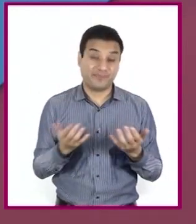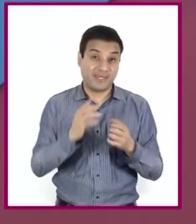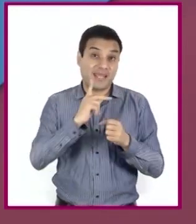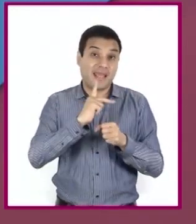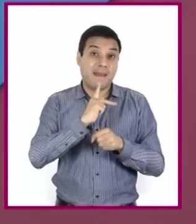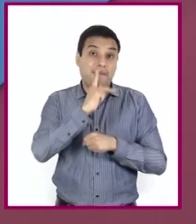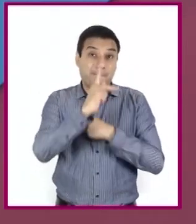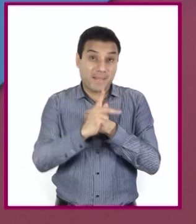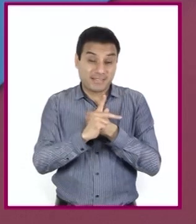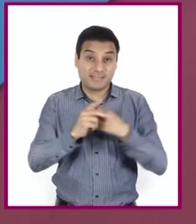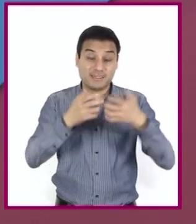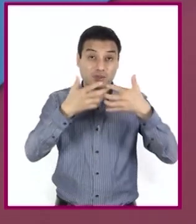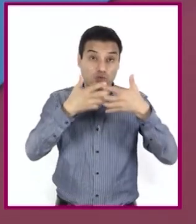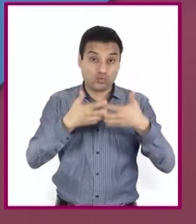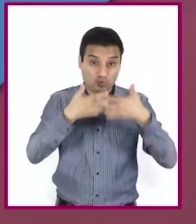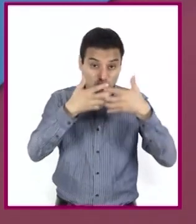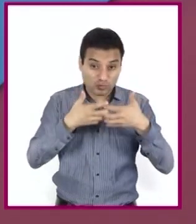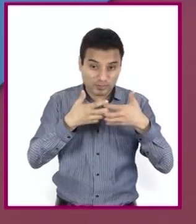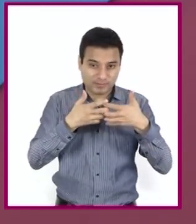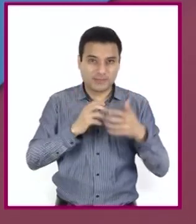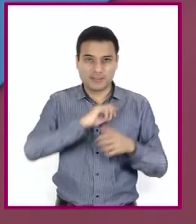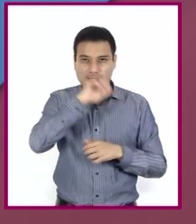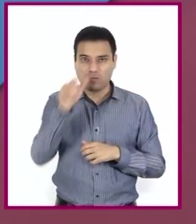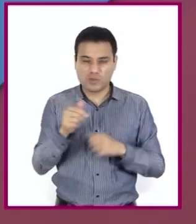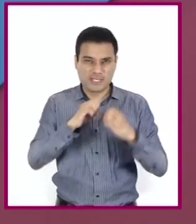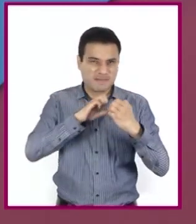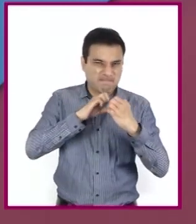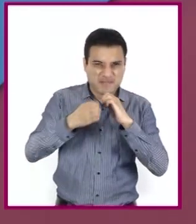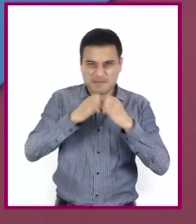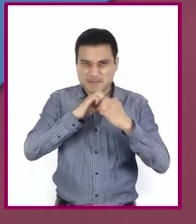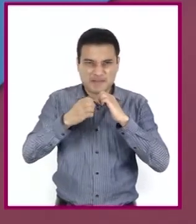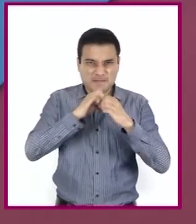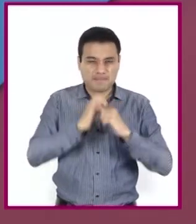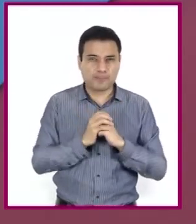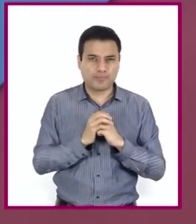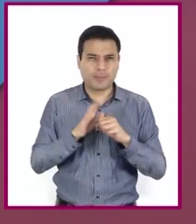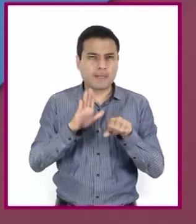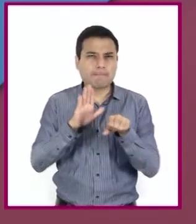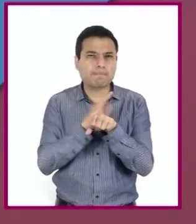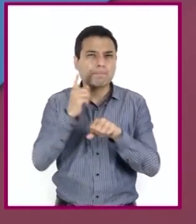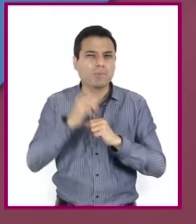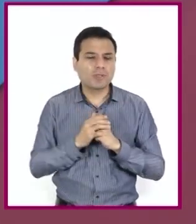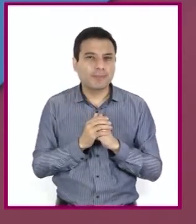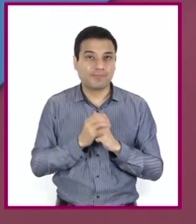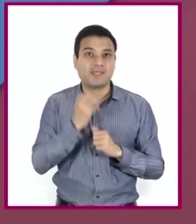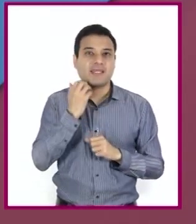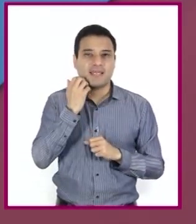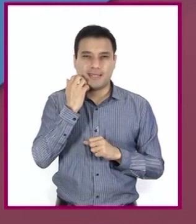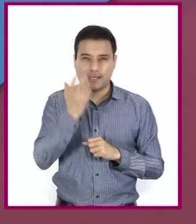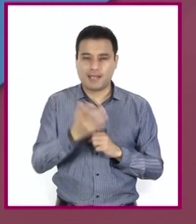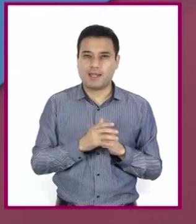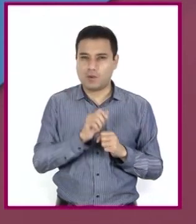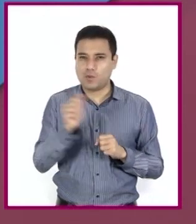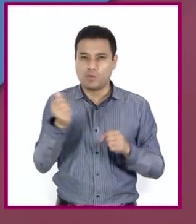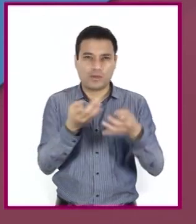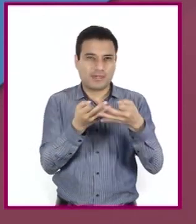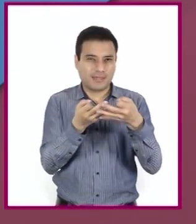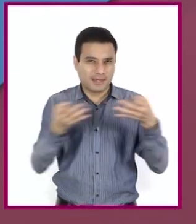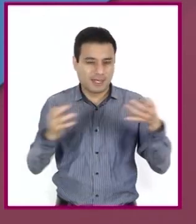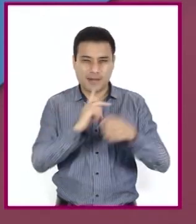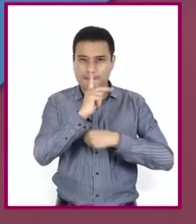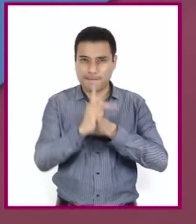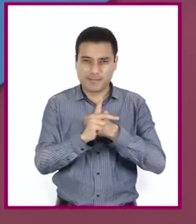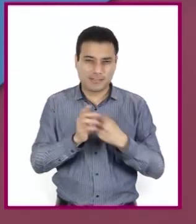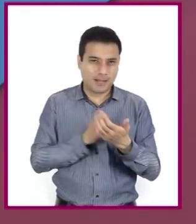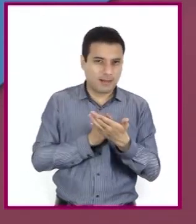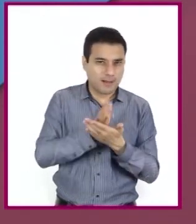países industrializados entraran en competencia directa por tener mayor grado de influencia sobre diversos